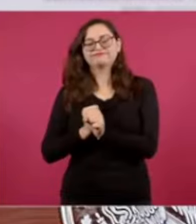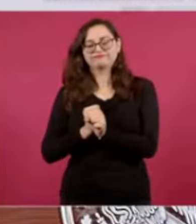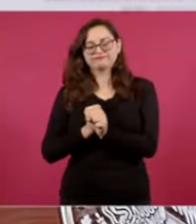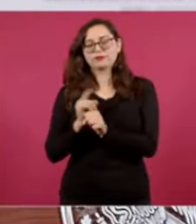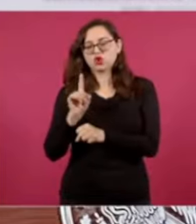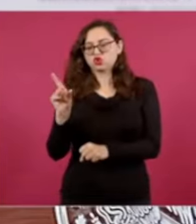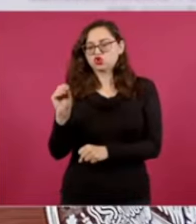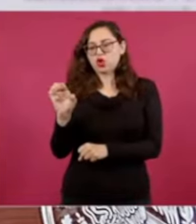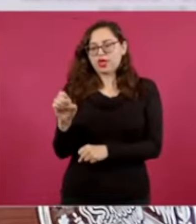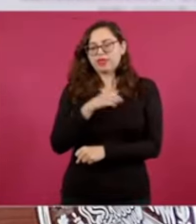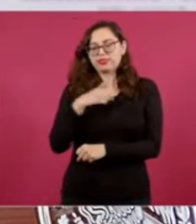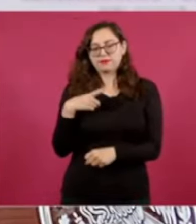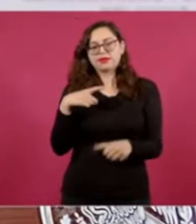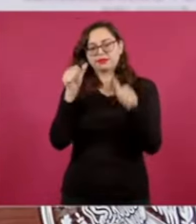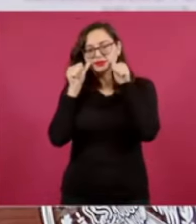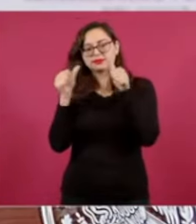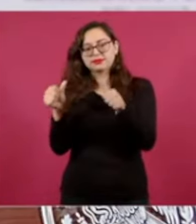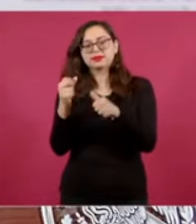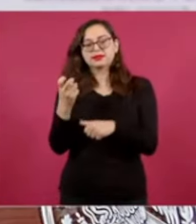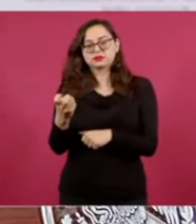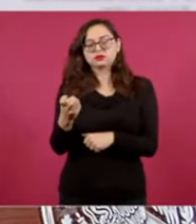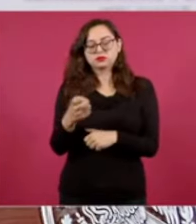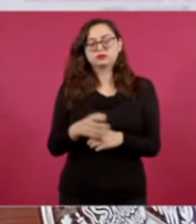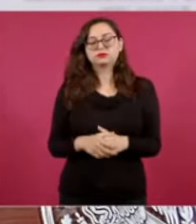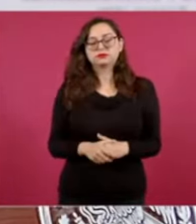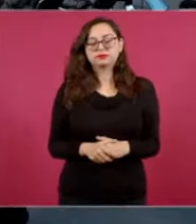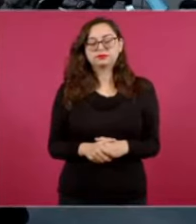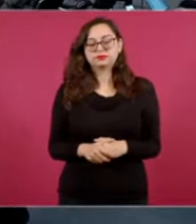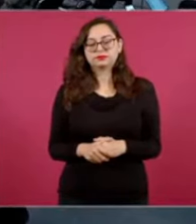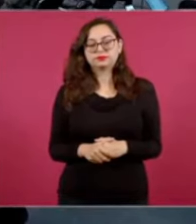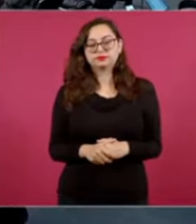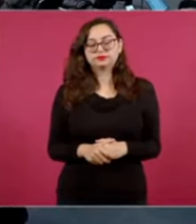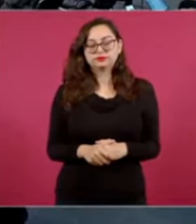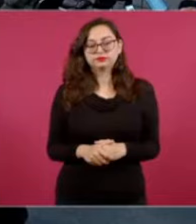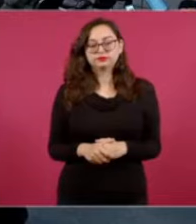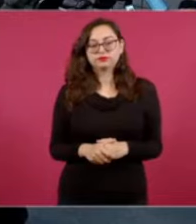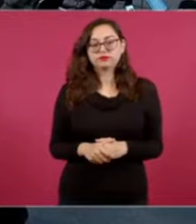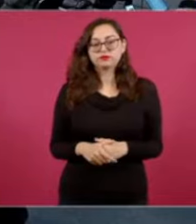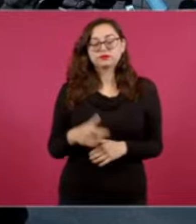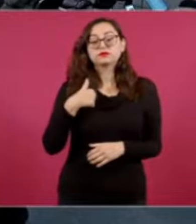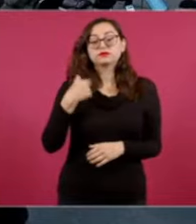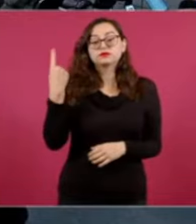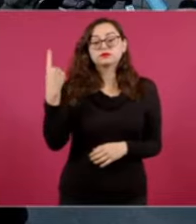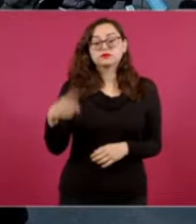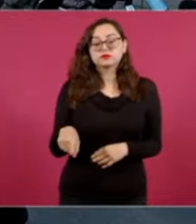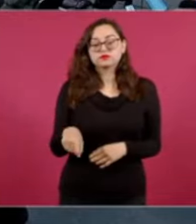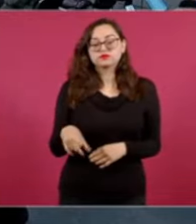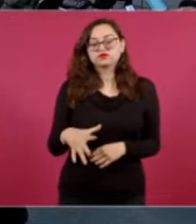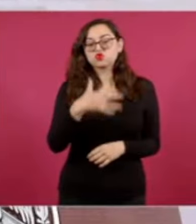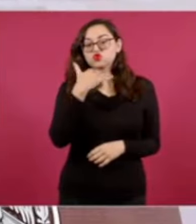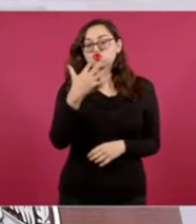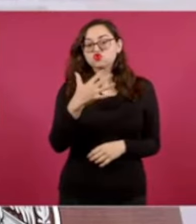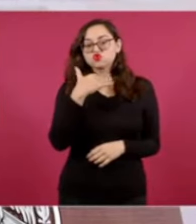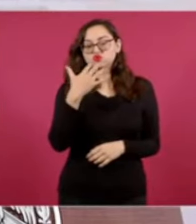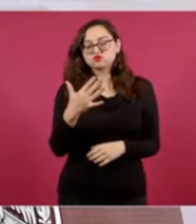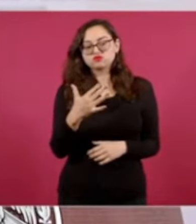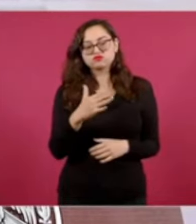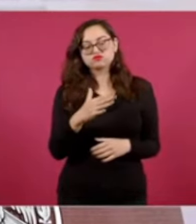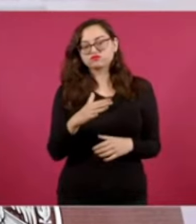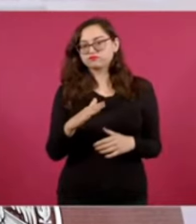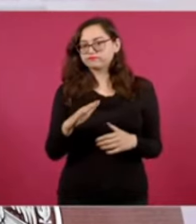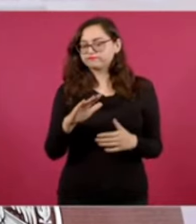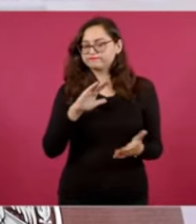tiene que atender. Y lo que se instruye es que no haya corrupción.